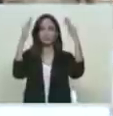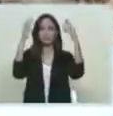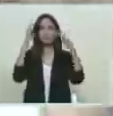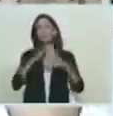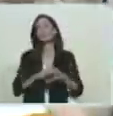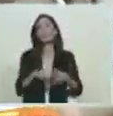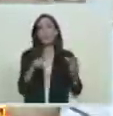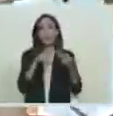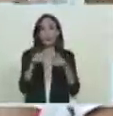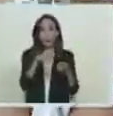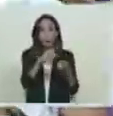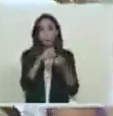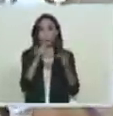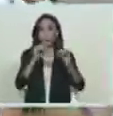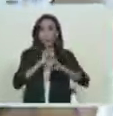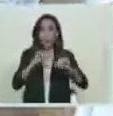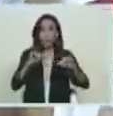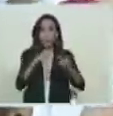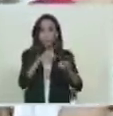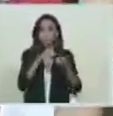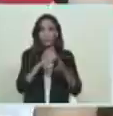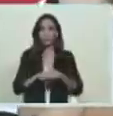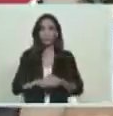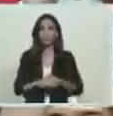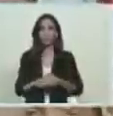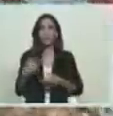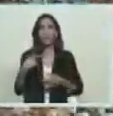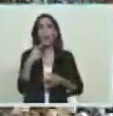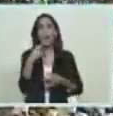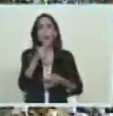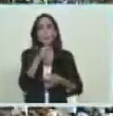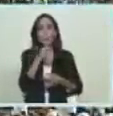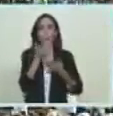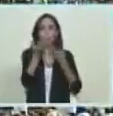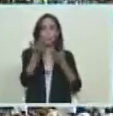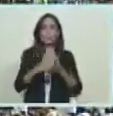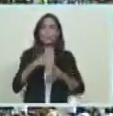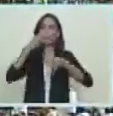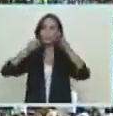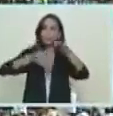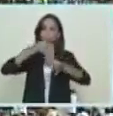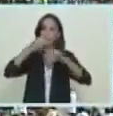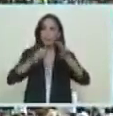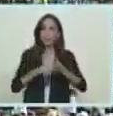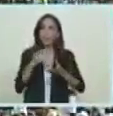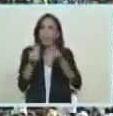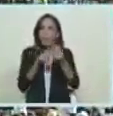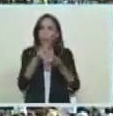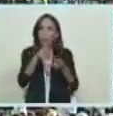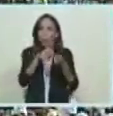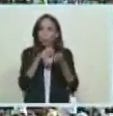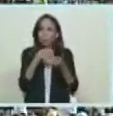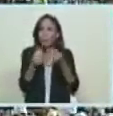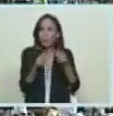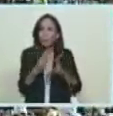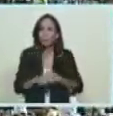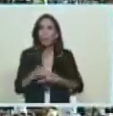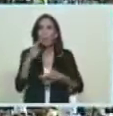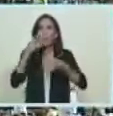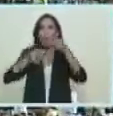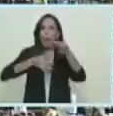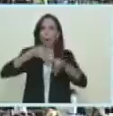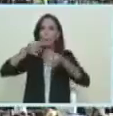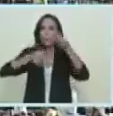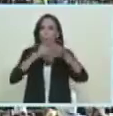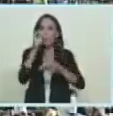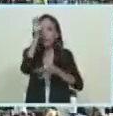¿Te acaba de llegar? Mira, ponle un micrófono. Cuéntame ahí, te acaba de llegar, ¿cómo es la cosa? Vamos a contarle